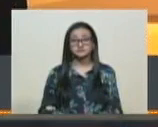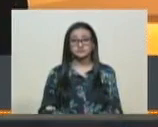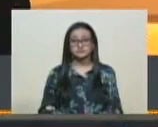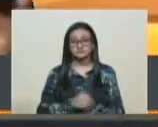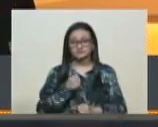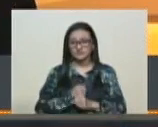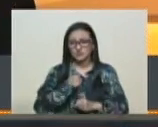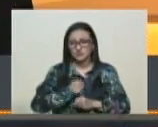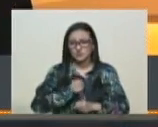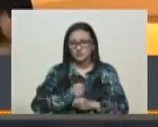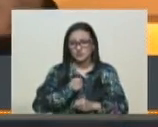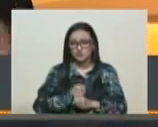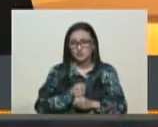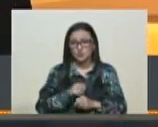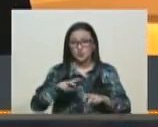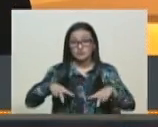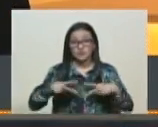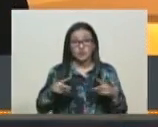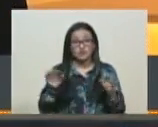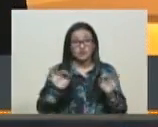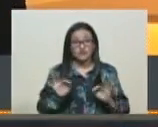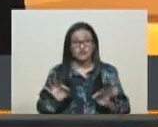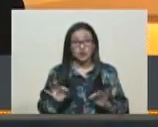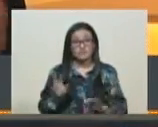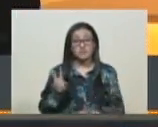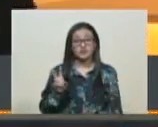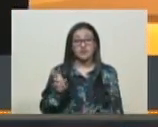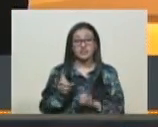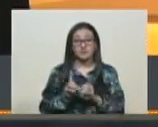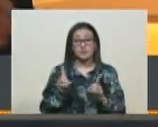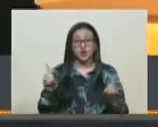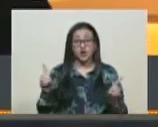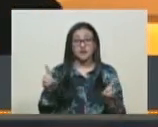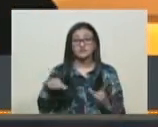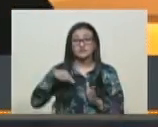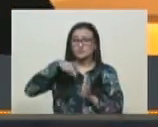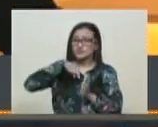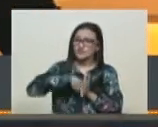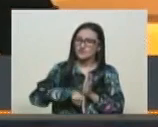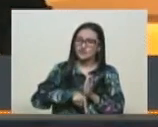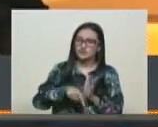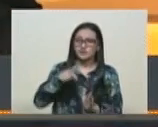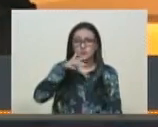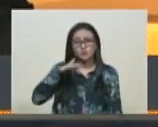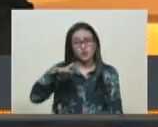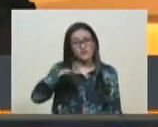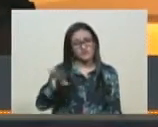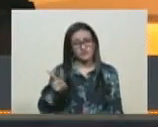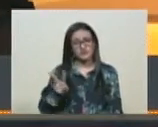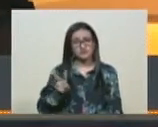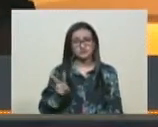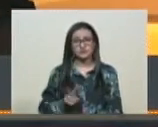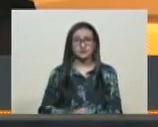forjando un nuevo porvenir, forjando una democracia más profunda para el pueblo venezolano.